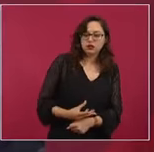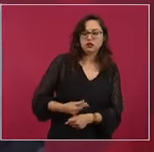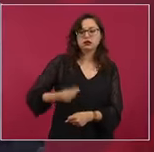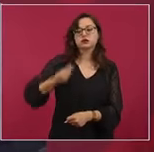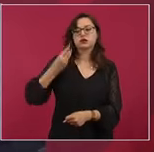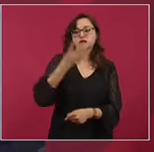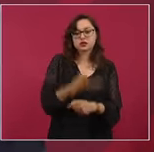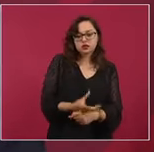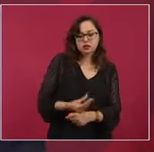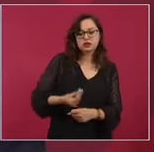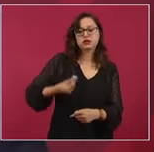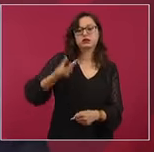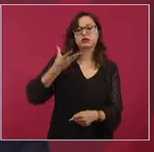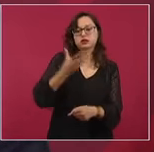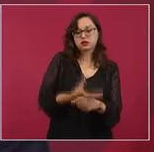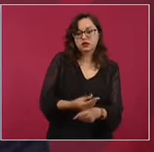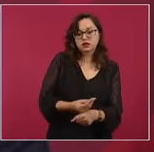¿Cómo?